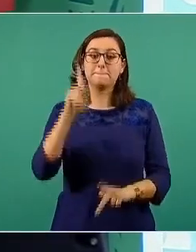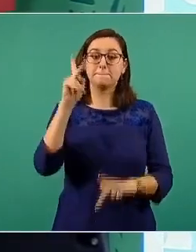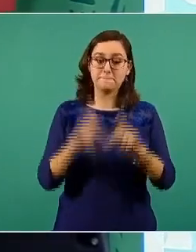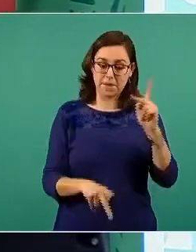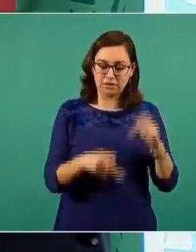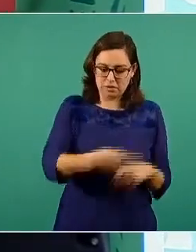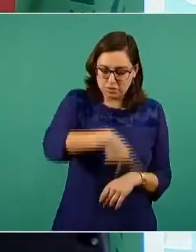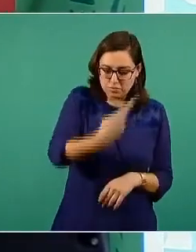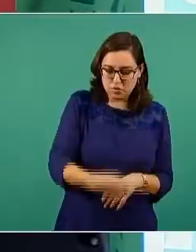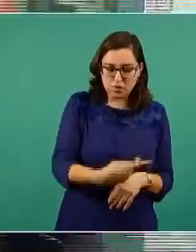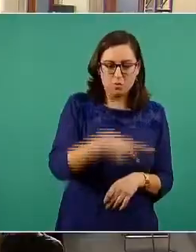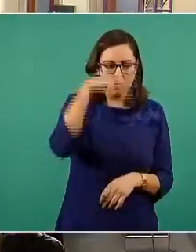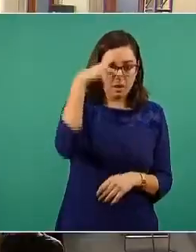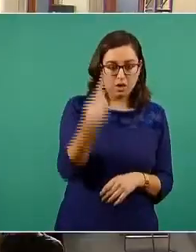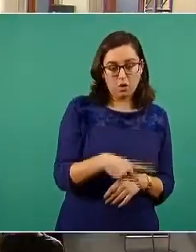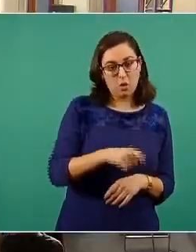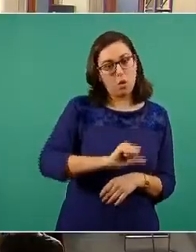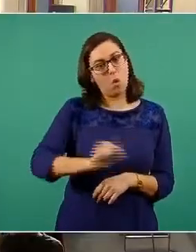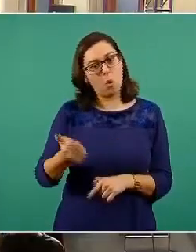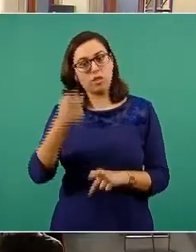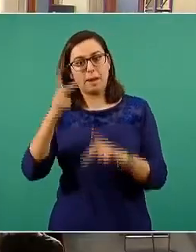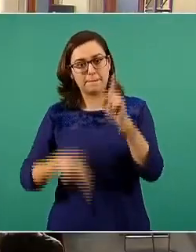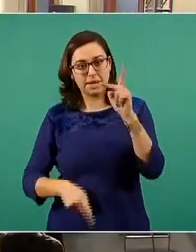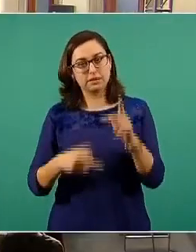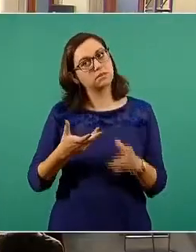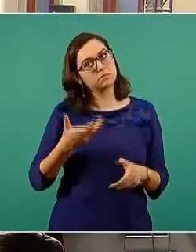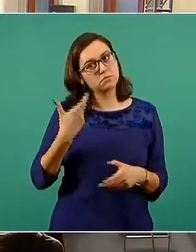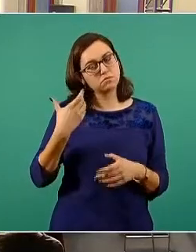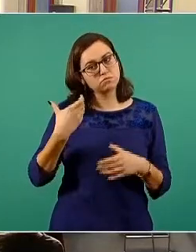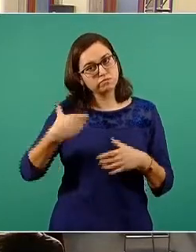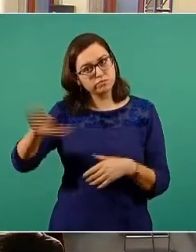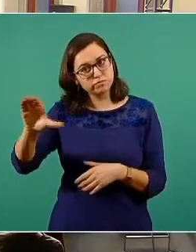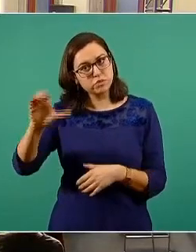para la nación argentina. La siguiente.